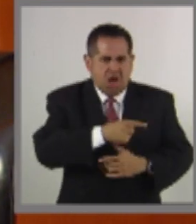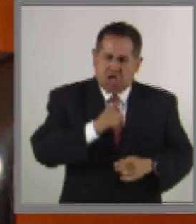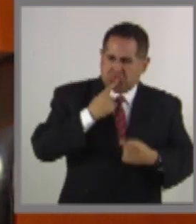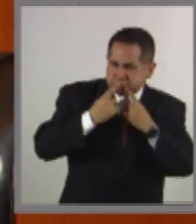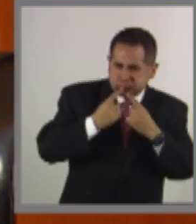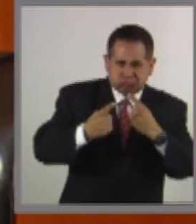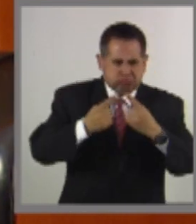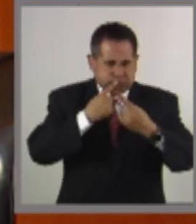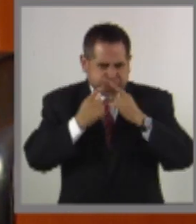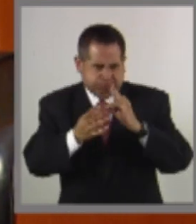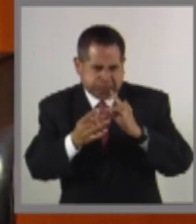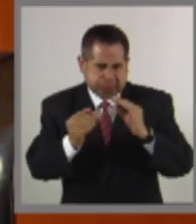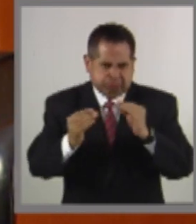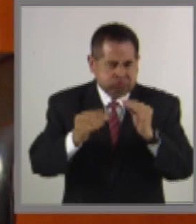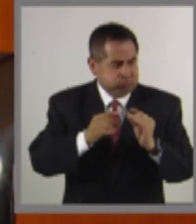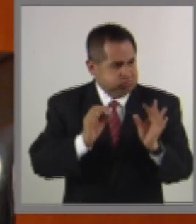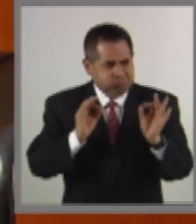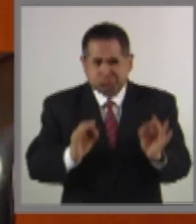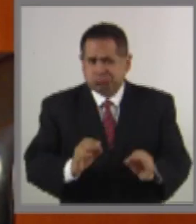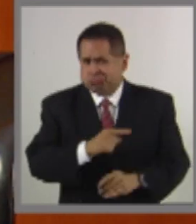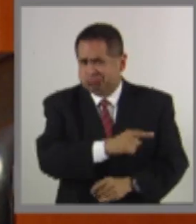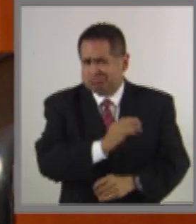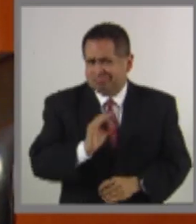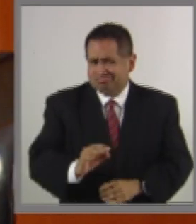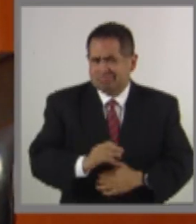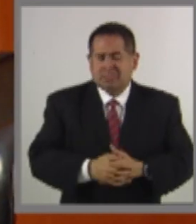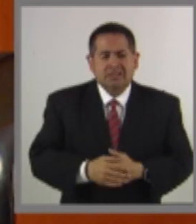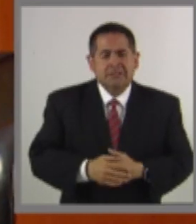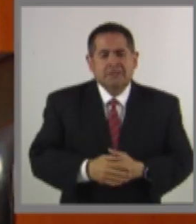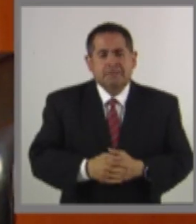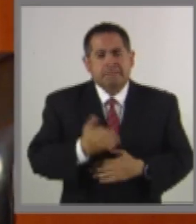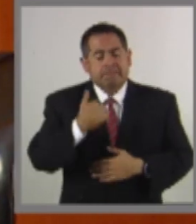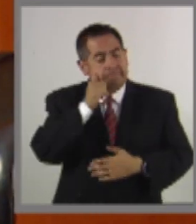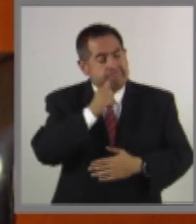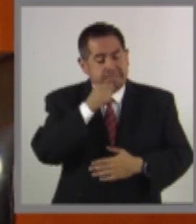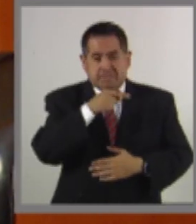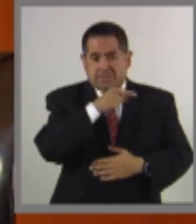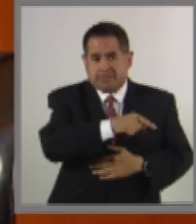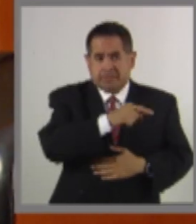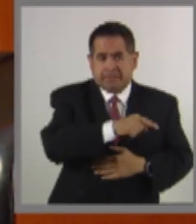interno. Ha sido, pues, uno de los